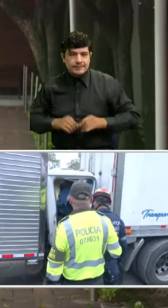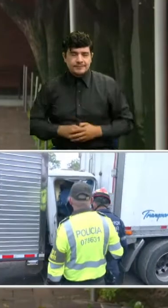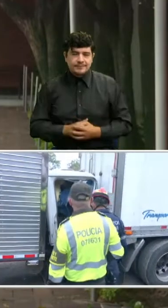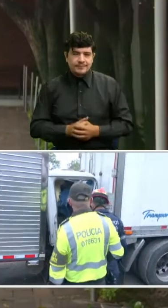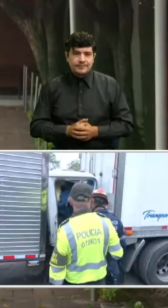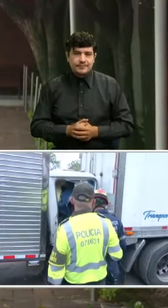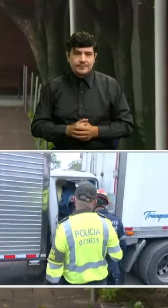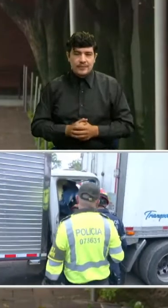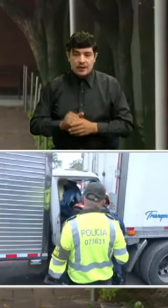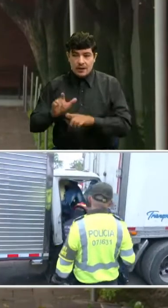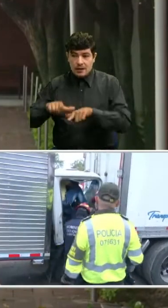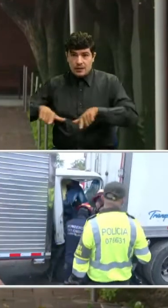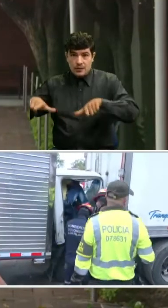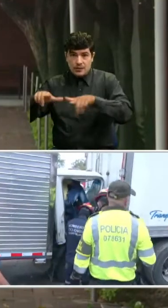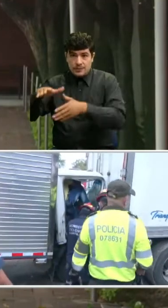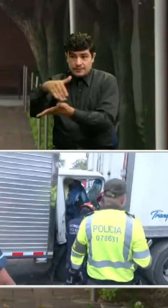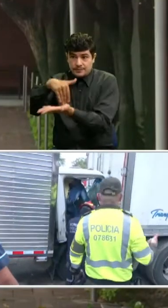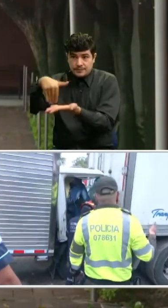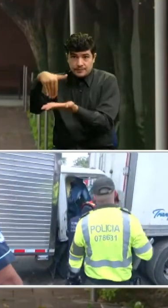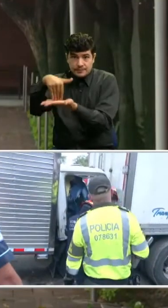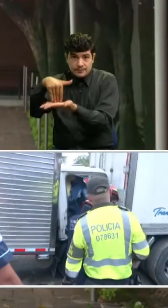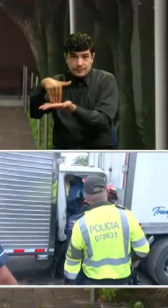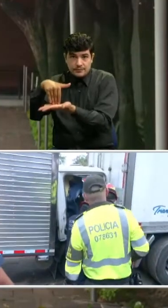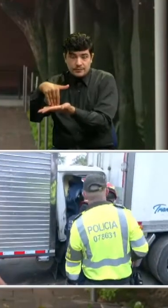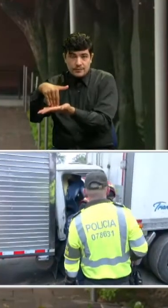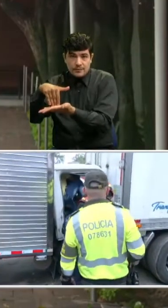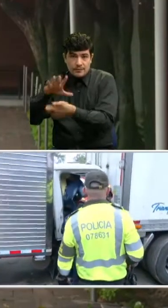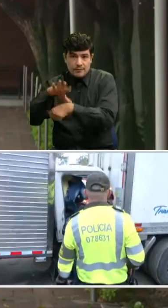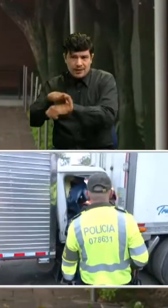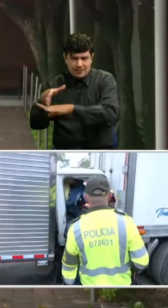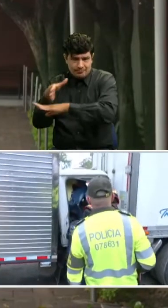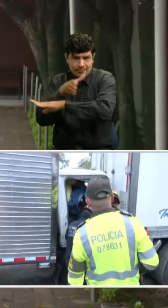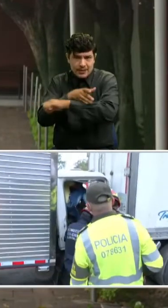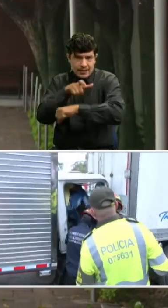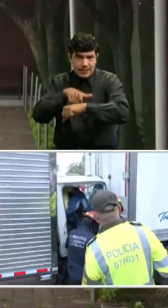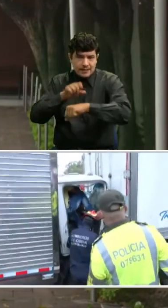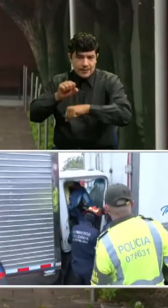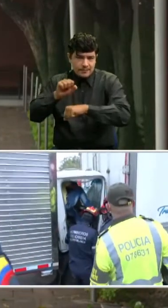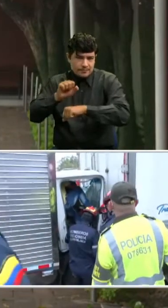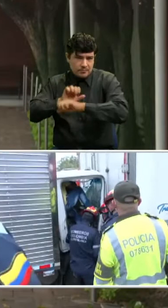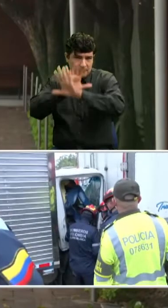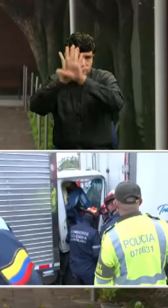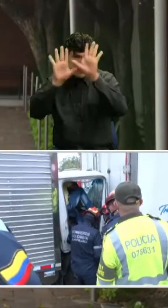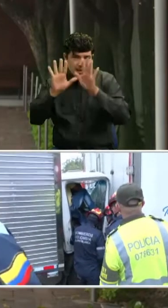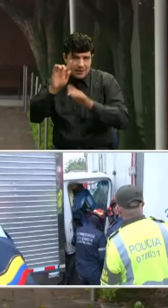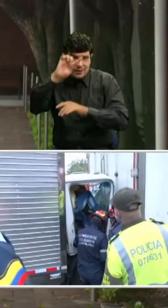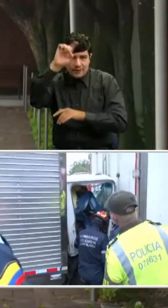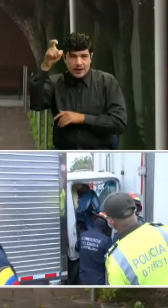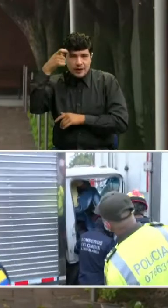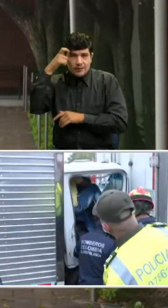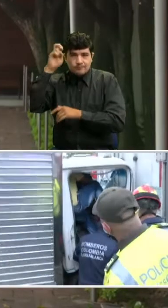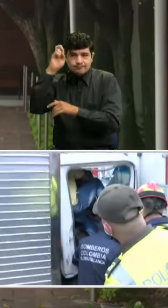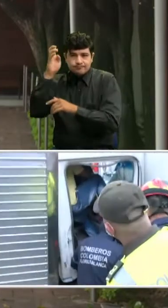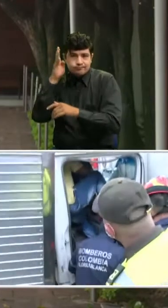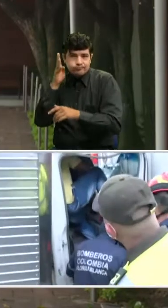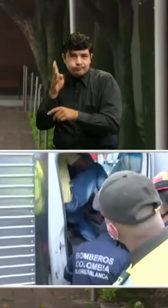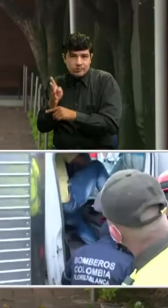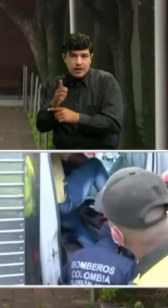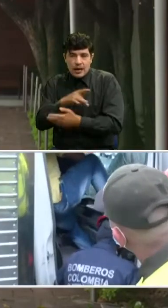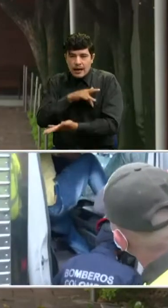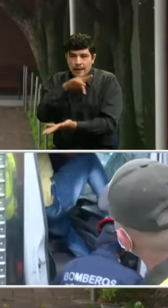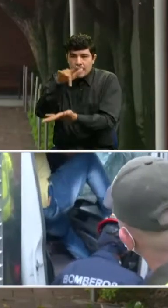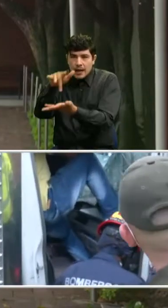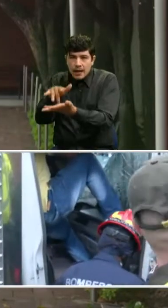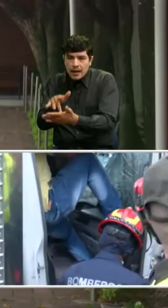este en ese centro médico durante esta mañana el gobernador de norte de santander con otras autoridades del departamento y realizaron un